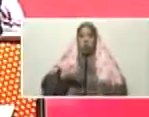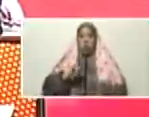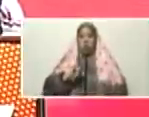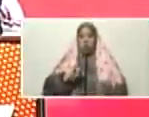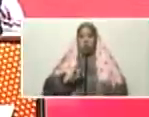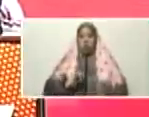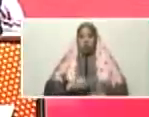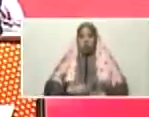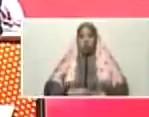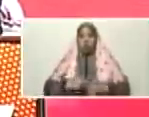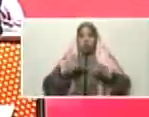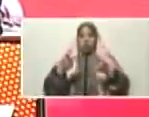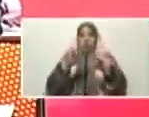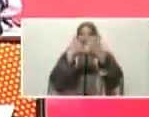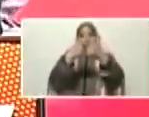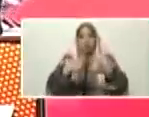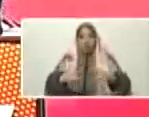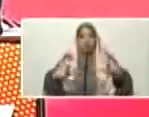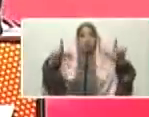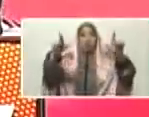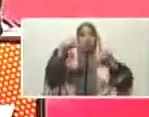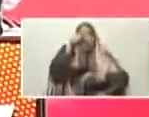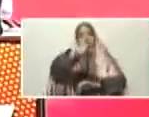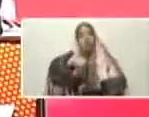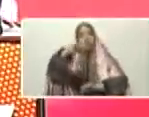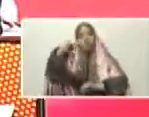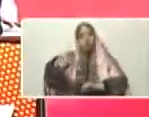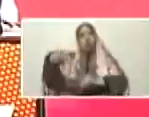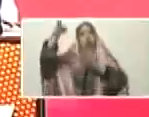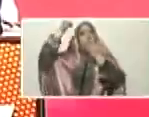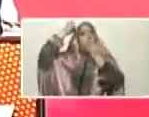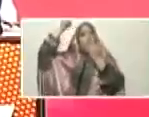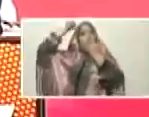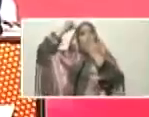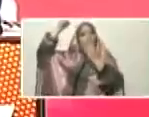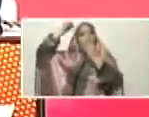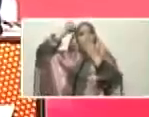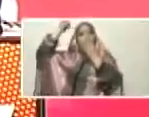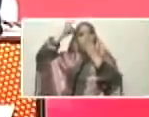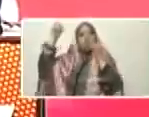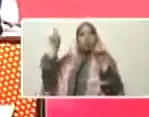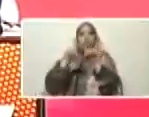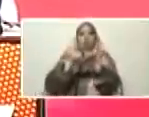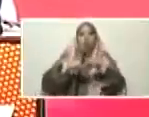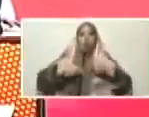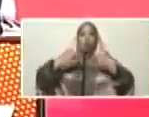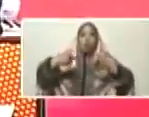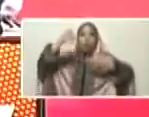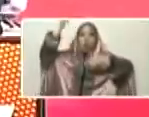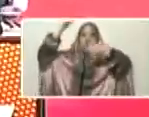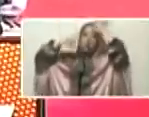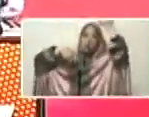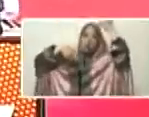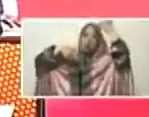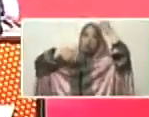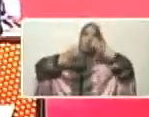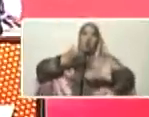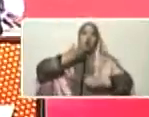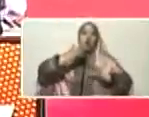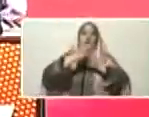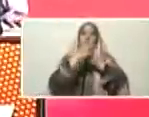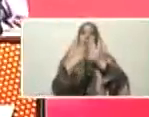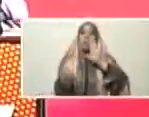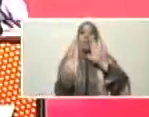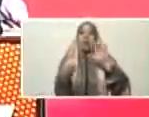de los libertadores en los valores de guaicaipuro en los valores de chávez la formación